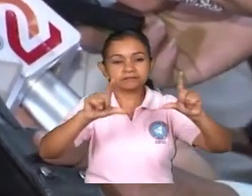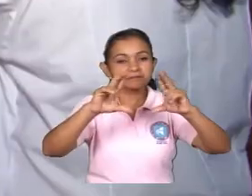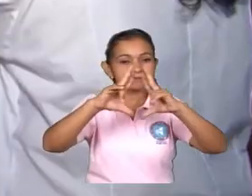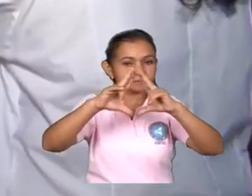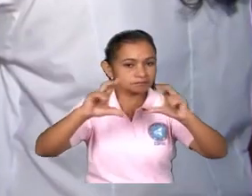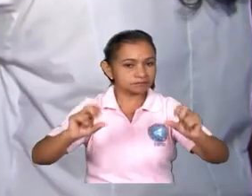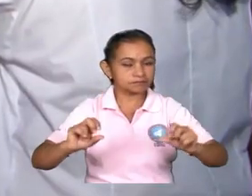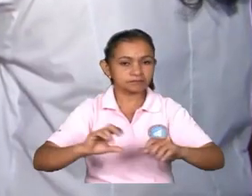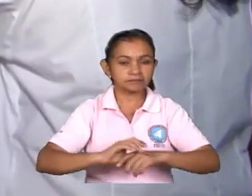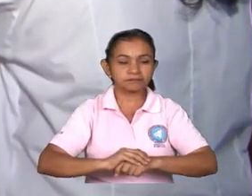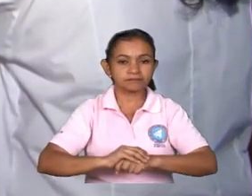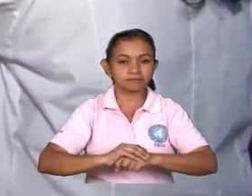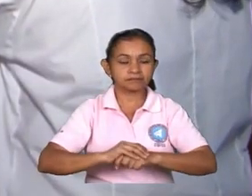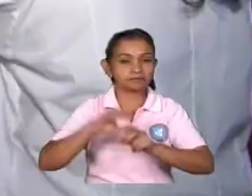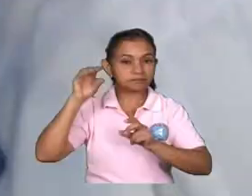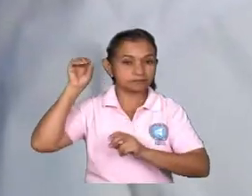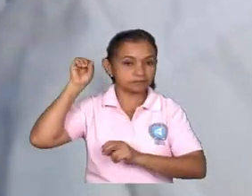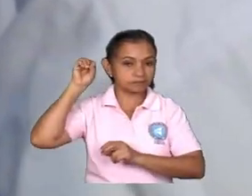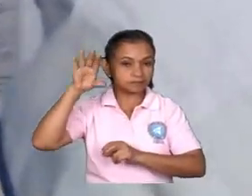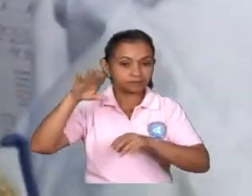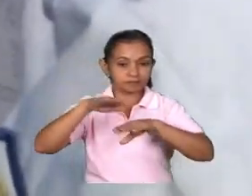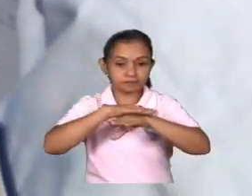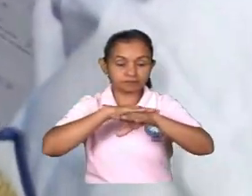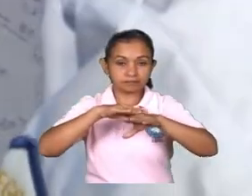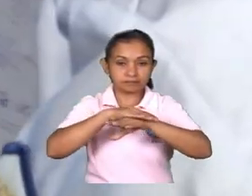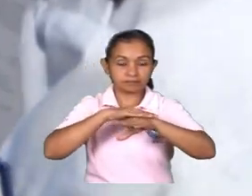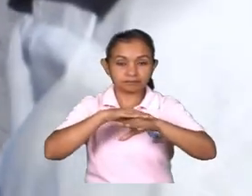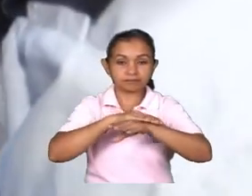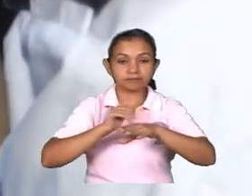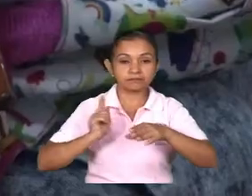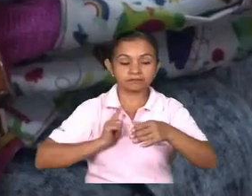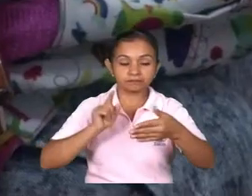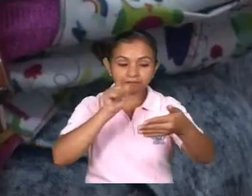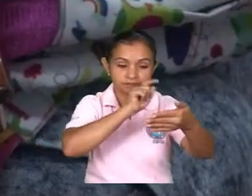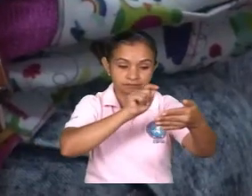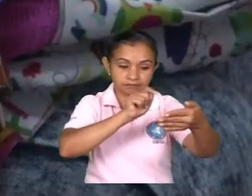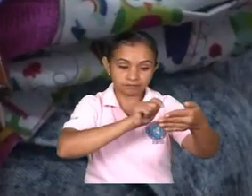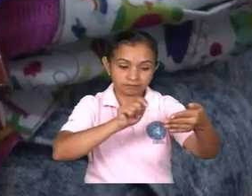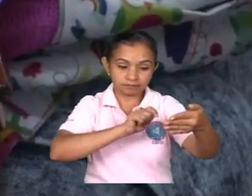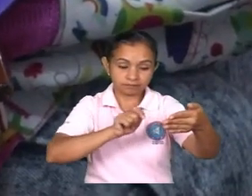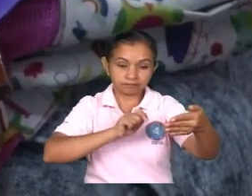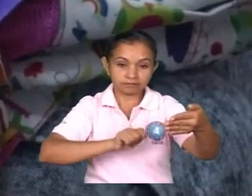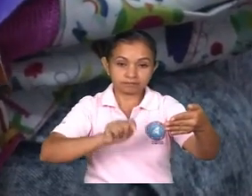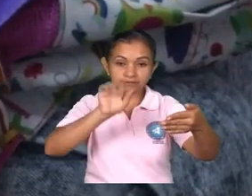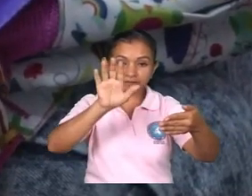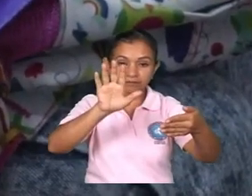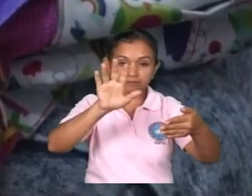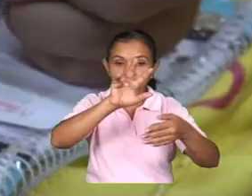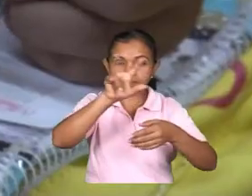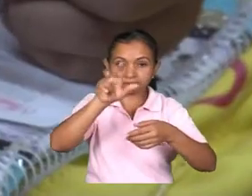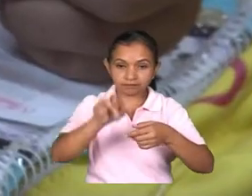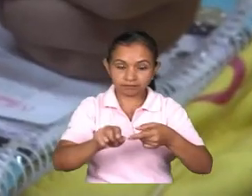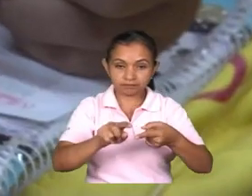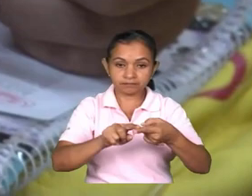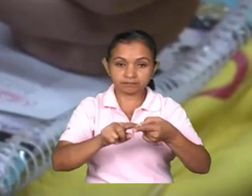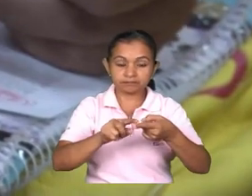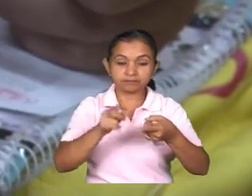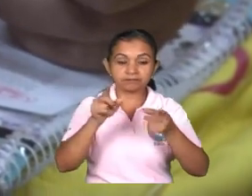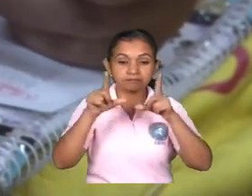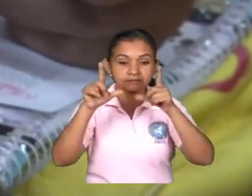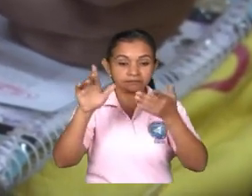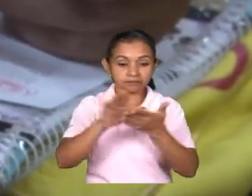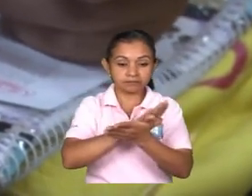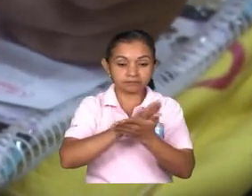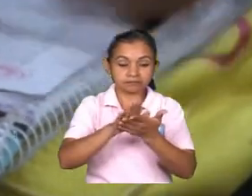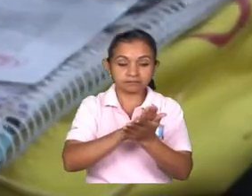Nicaragua. Los turistas, para extender su estadía en Nicaragua, tienen que llenar un formulario cuyo costo es de 5 córdobas y presentar fotocopia